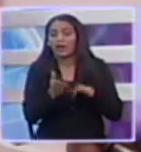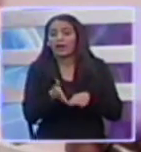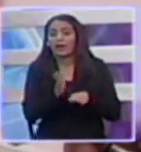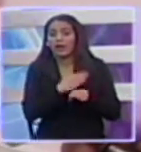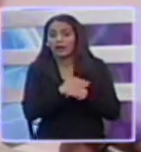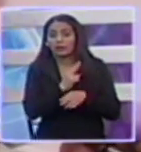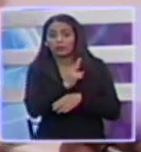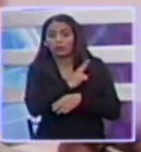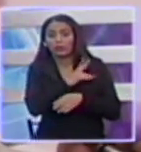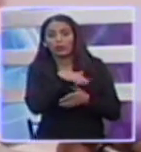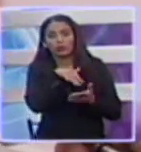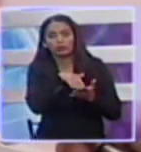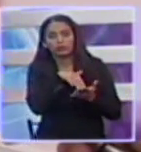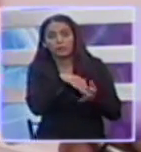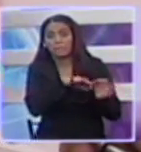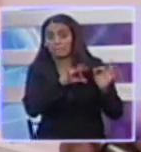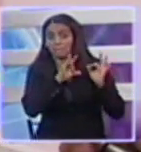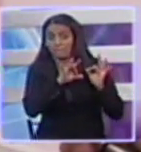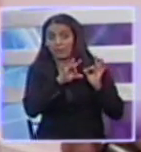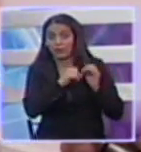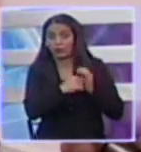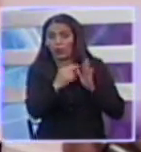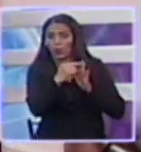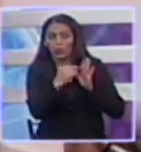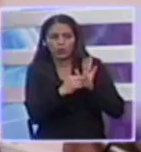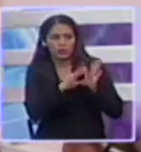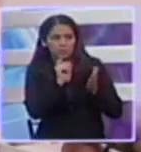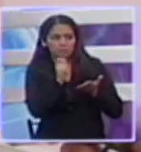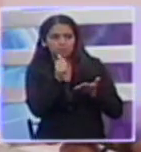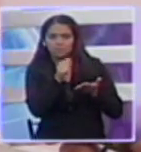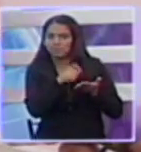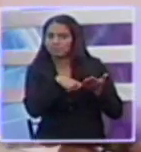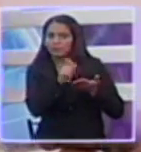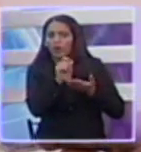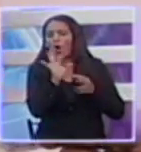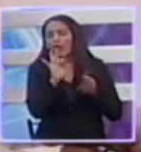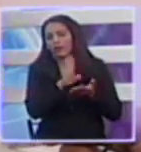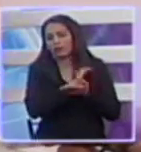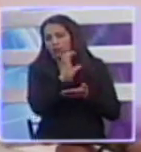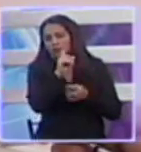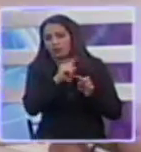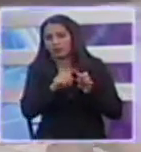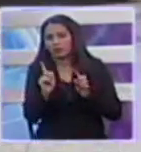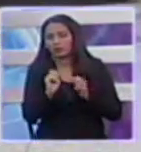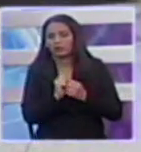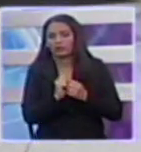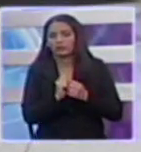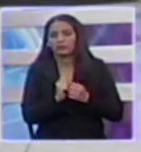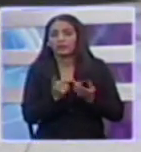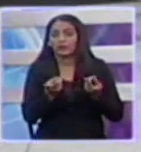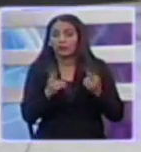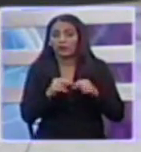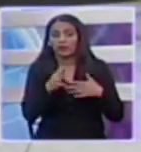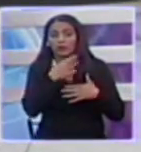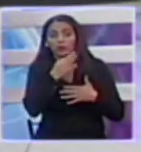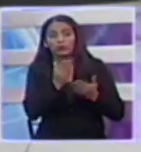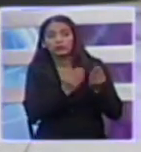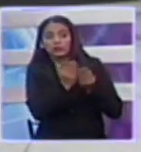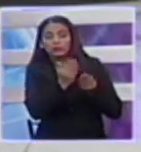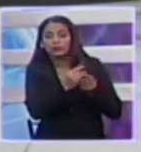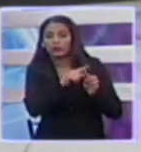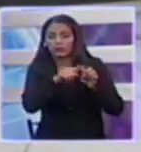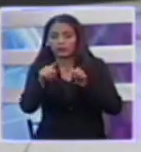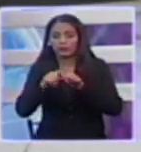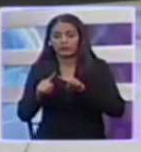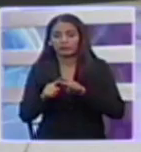ya sea universitario o colegial, tener actividades extracurriculares, voluntariado. Según representantes del consulado de